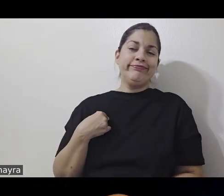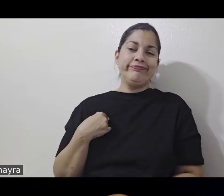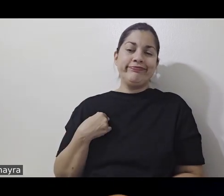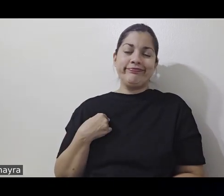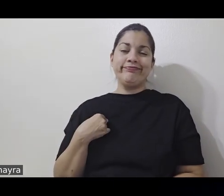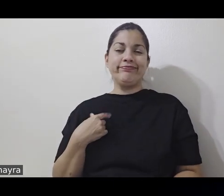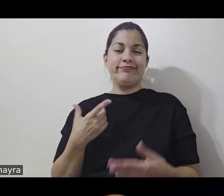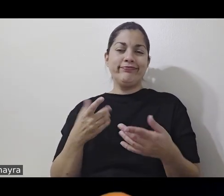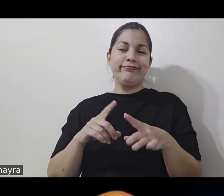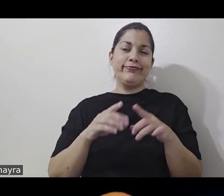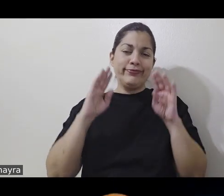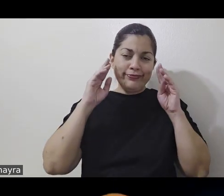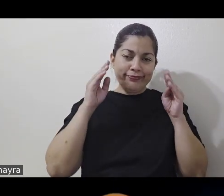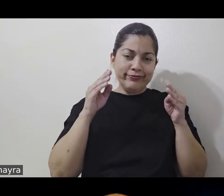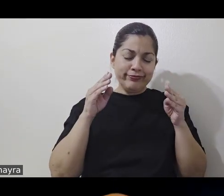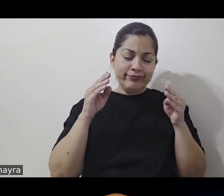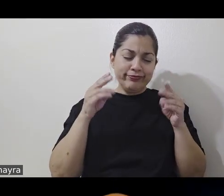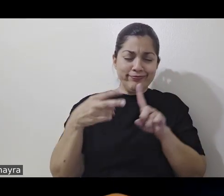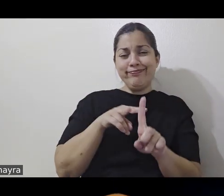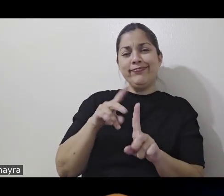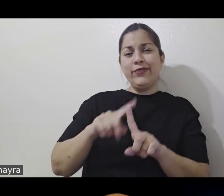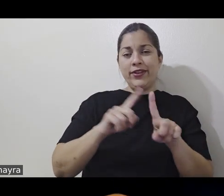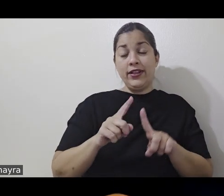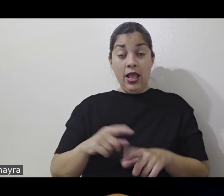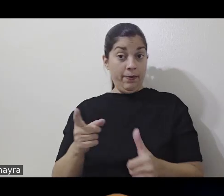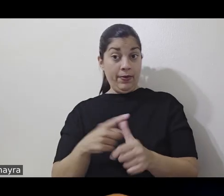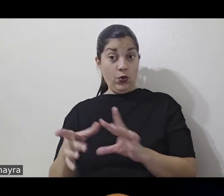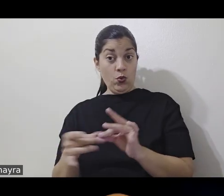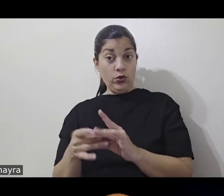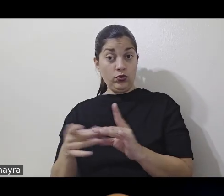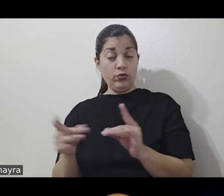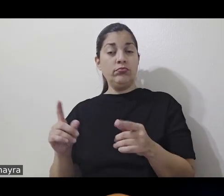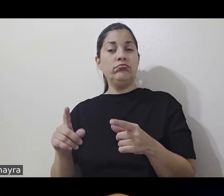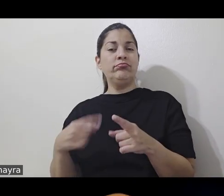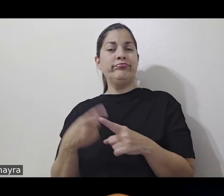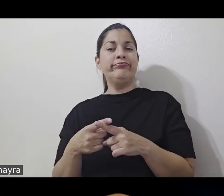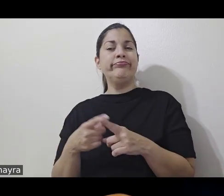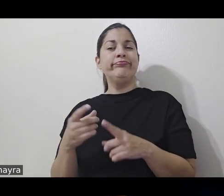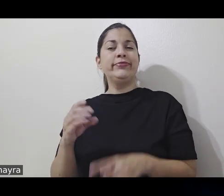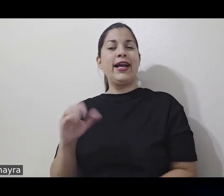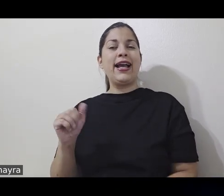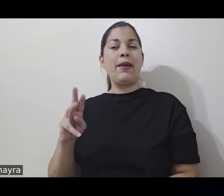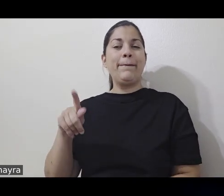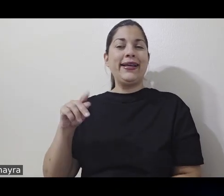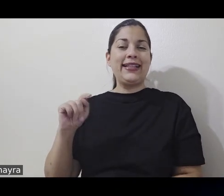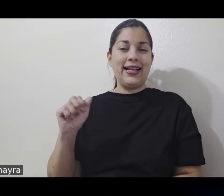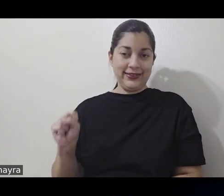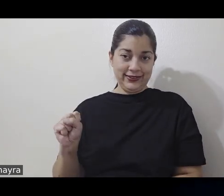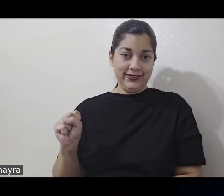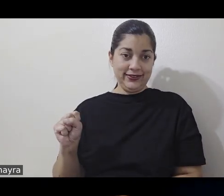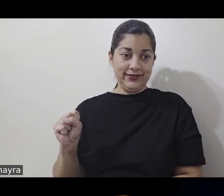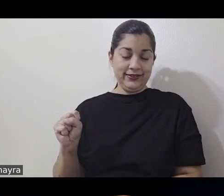uno. El primero de los cuentos que yo incluyo aquí es uno de los cuentos que tiene que ver con las carpetas. Y yo anteriormente